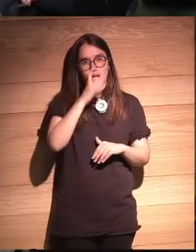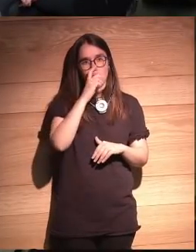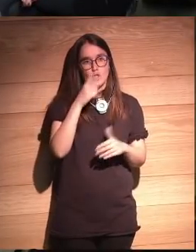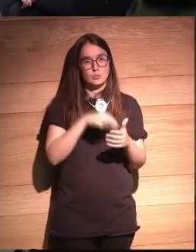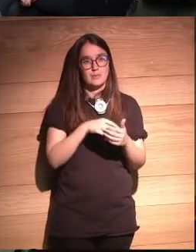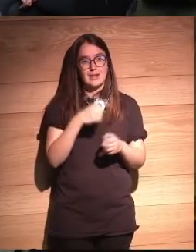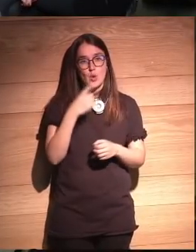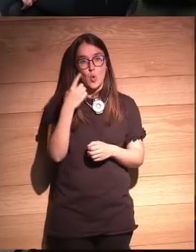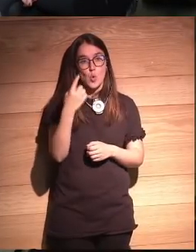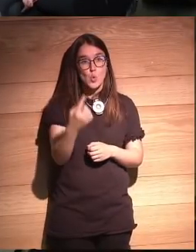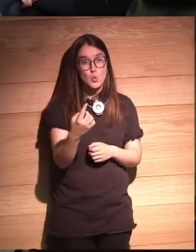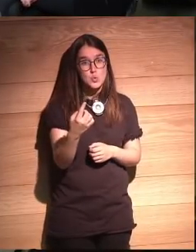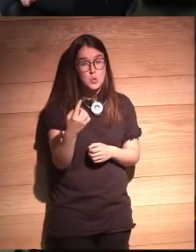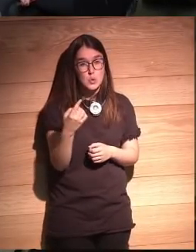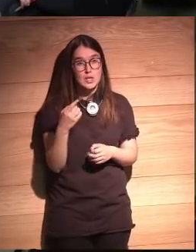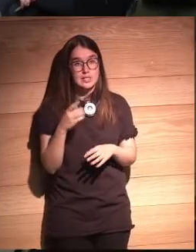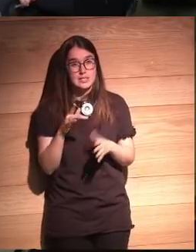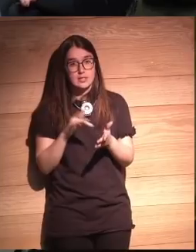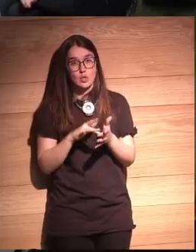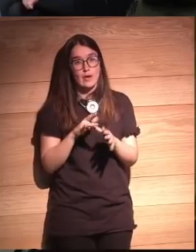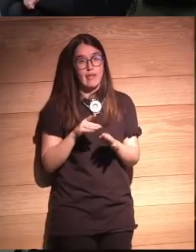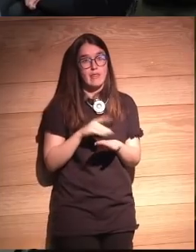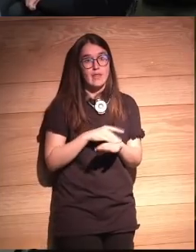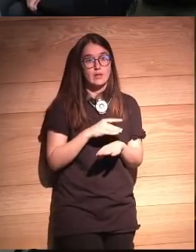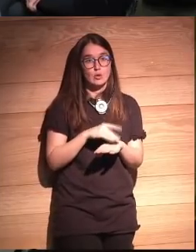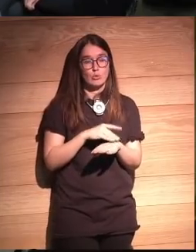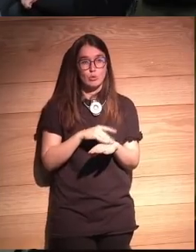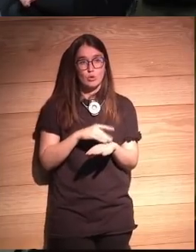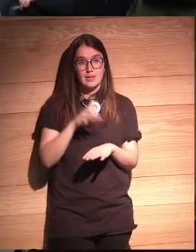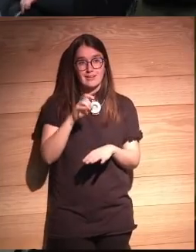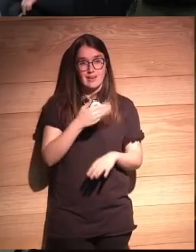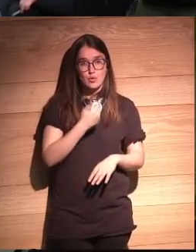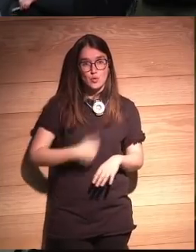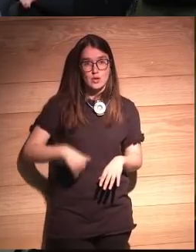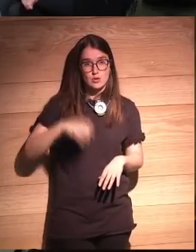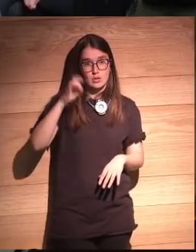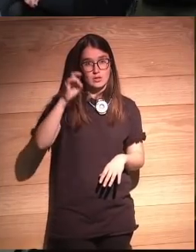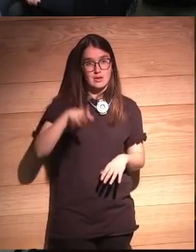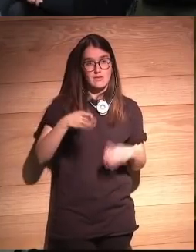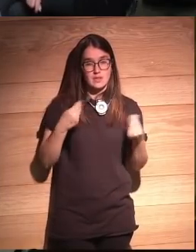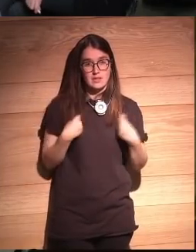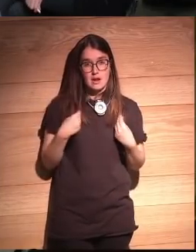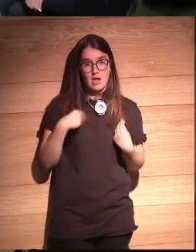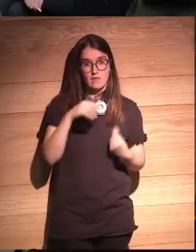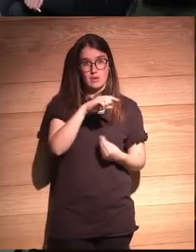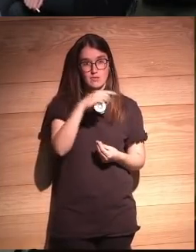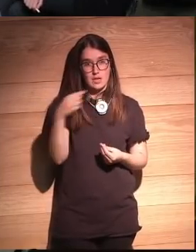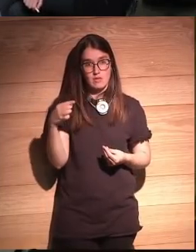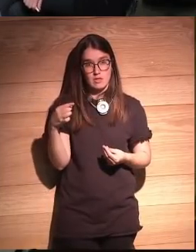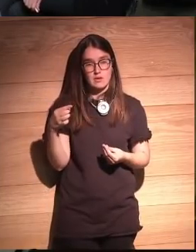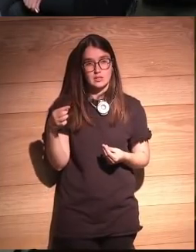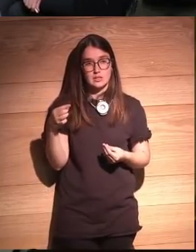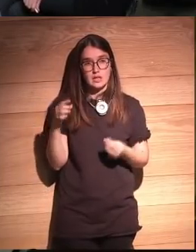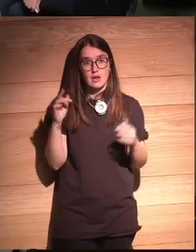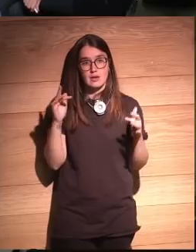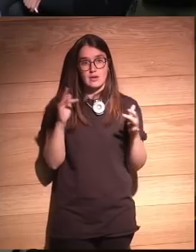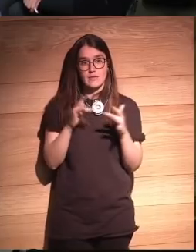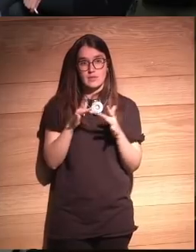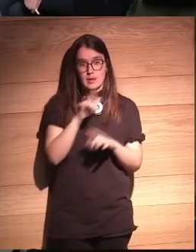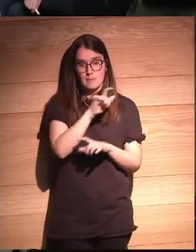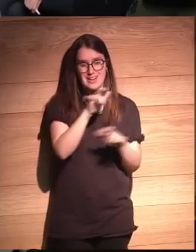sí tenía el dato de quién era el propietario de la vivienda y la relación